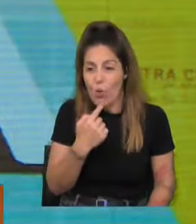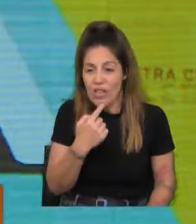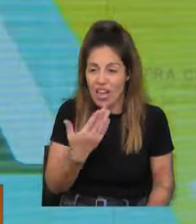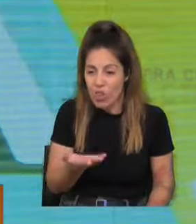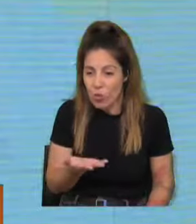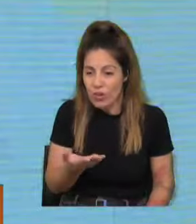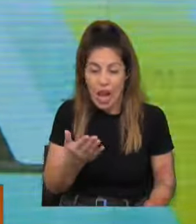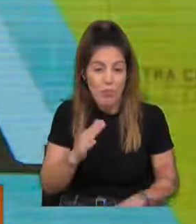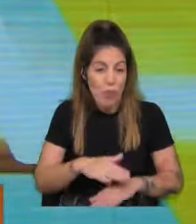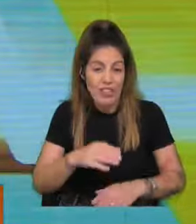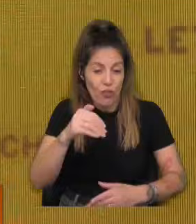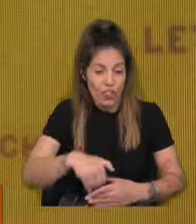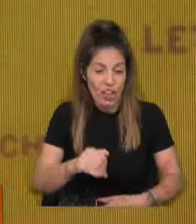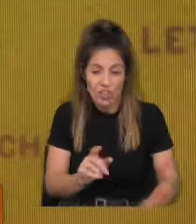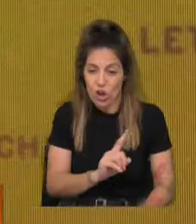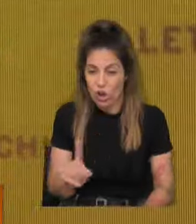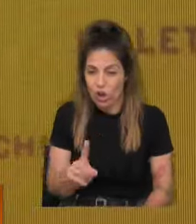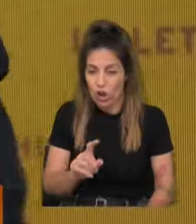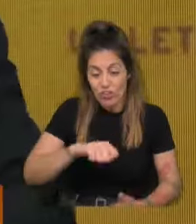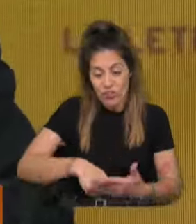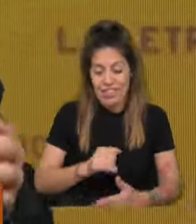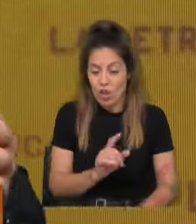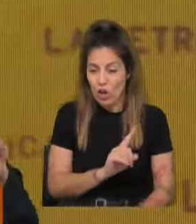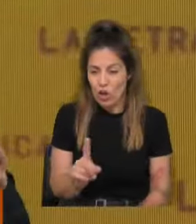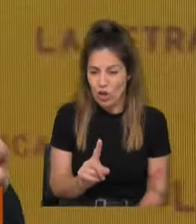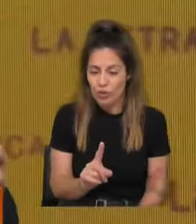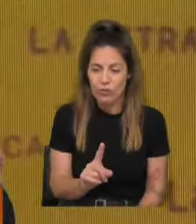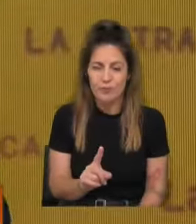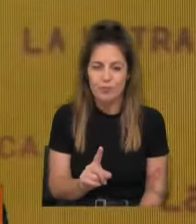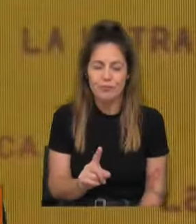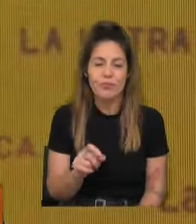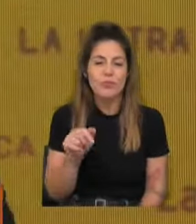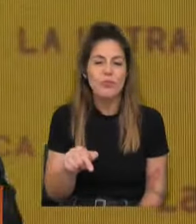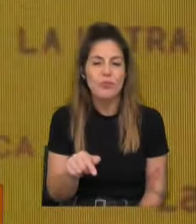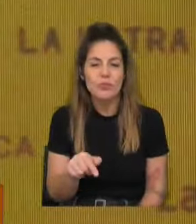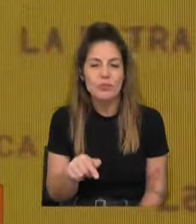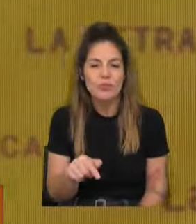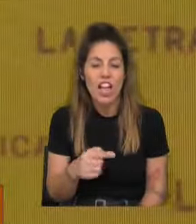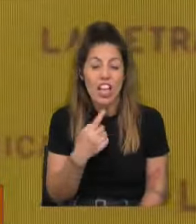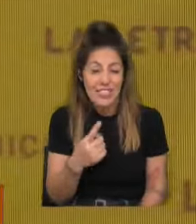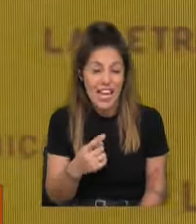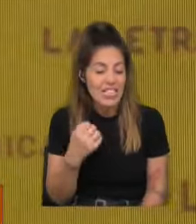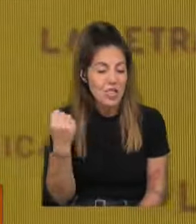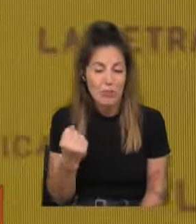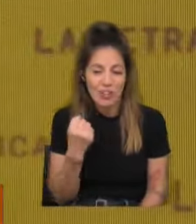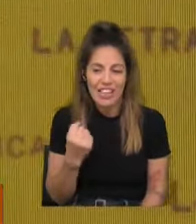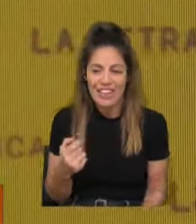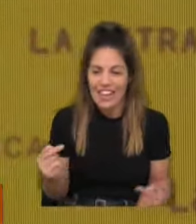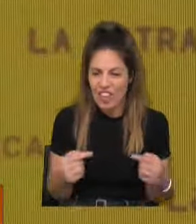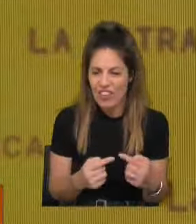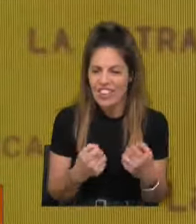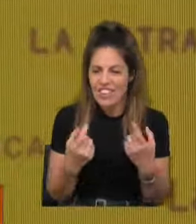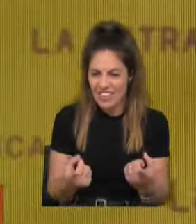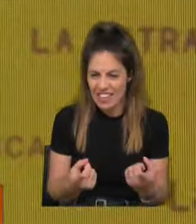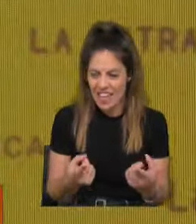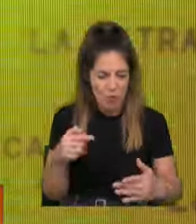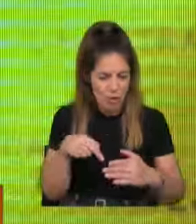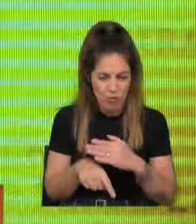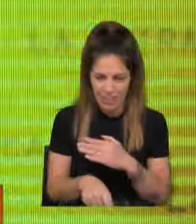certezas a la hora de votarlo o no o de firmar o no hoy Yo decía es importante que el debate se de en términos de espesor de